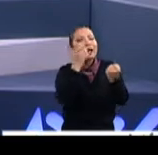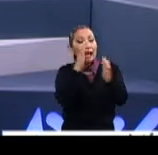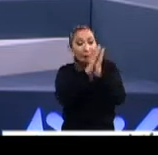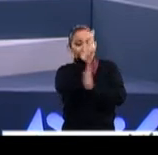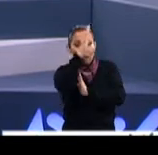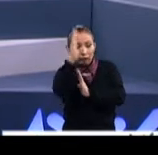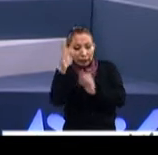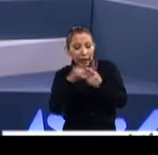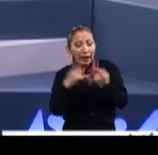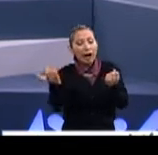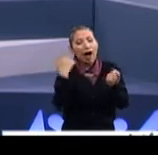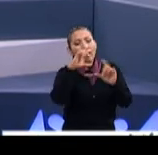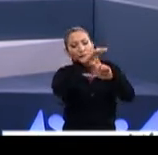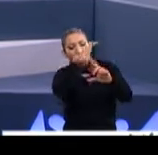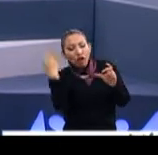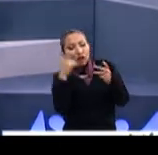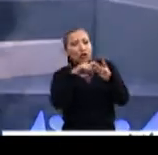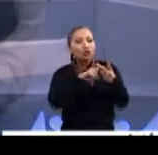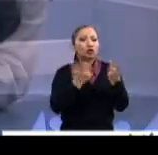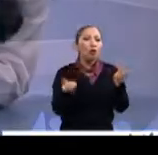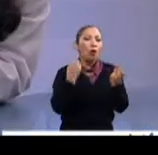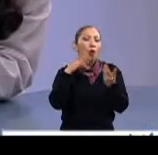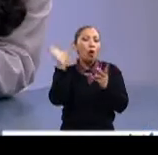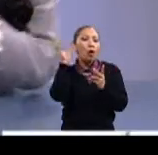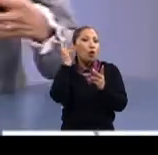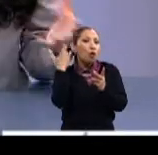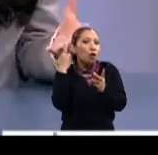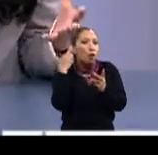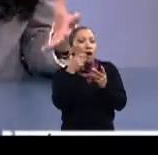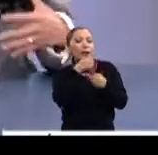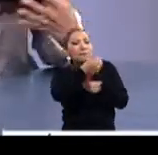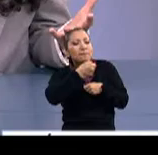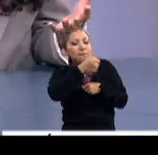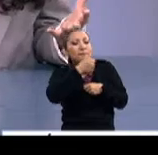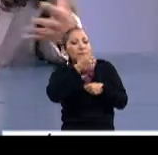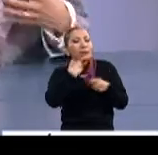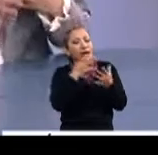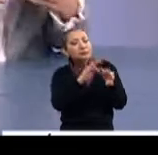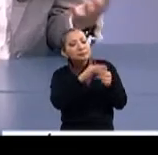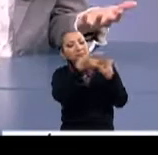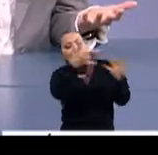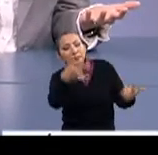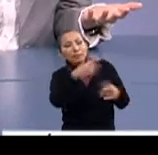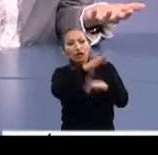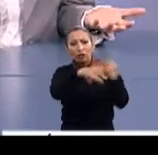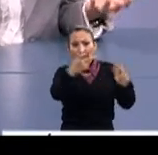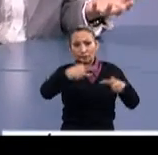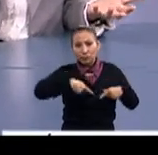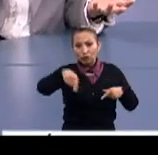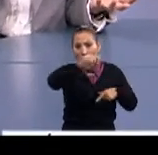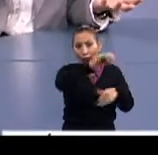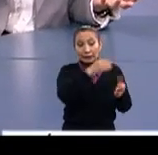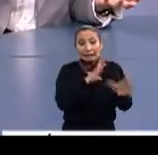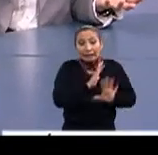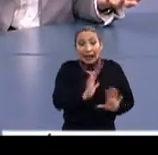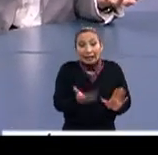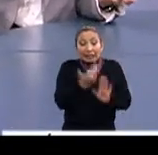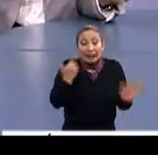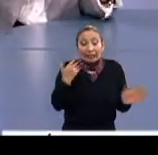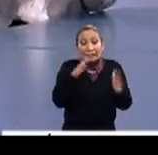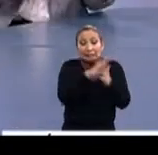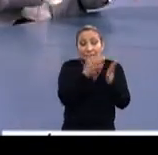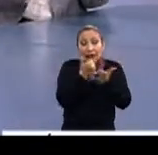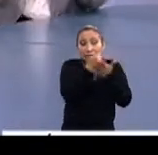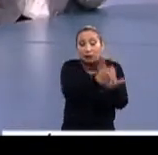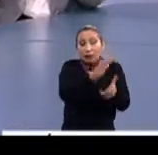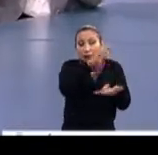la biblioteca, en una fototeca, en una fonoteca, los audios y los relatos de todas las personas que habían participado en la